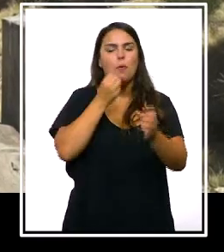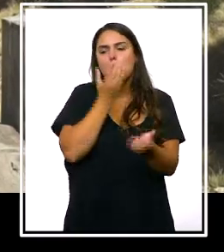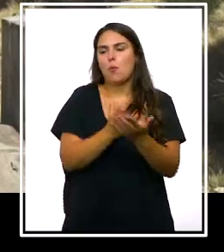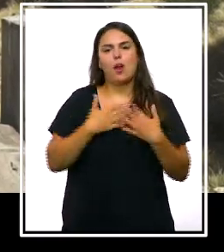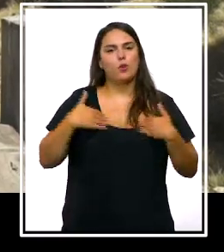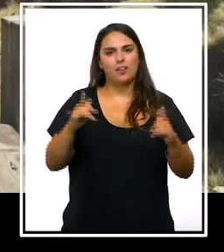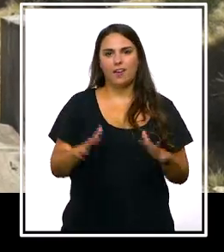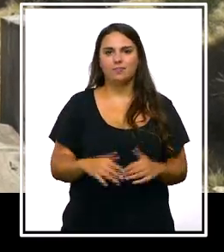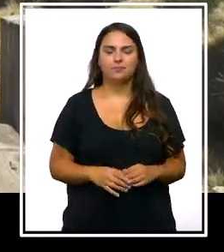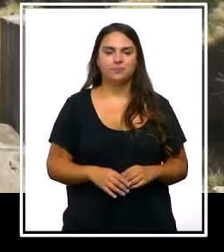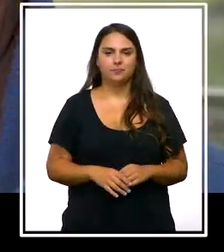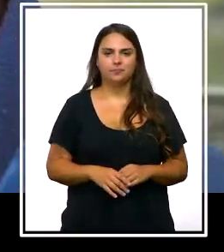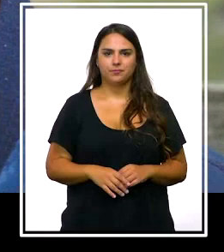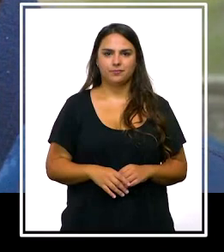propusiera.